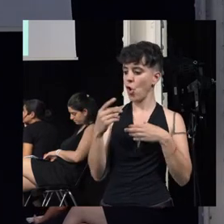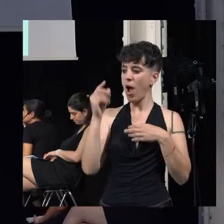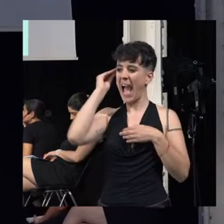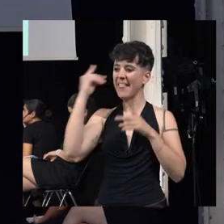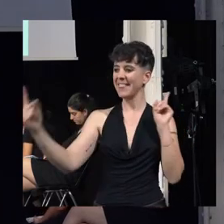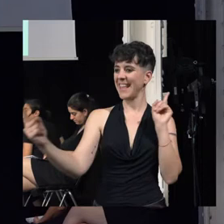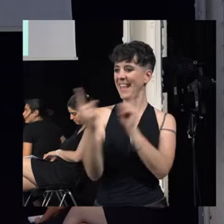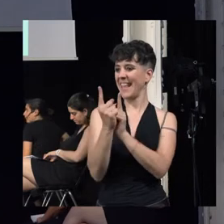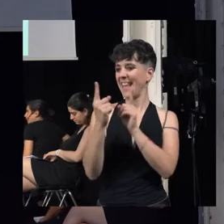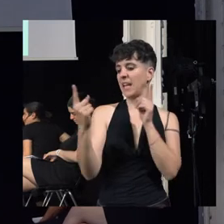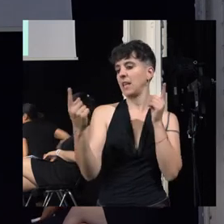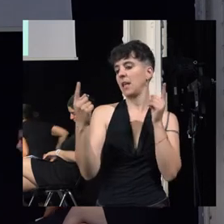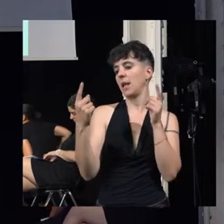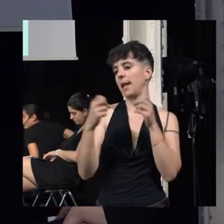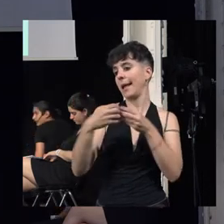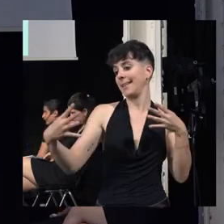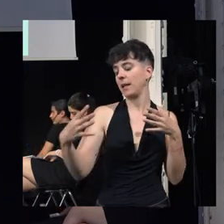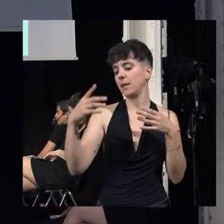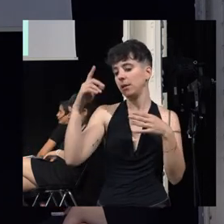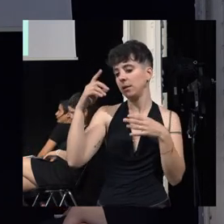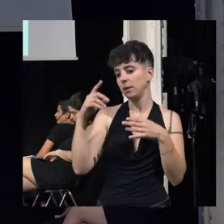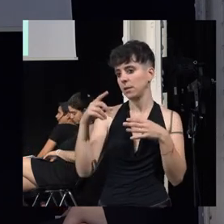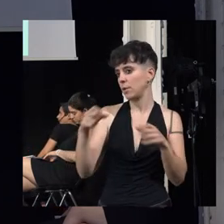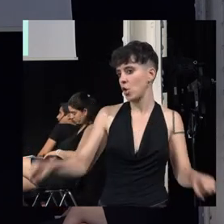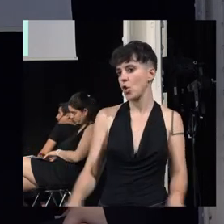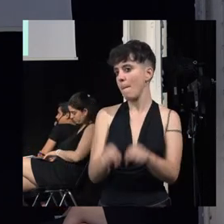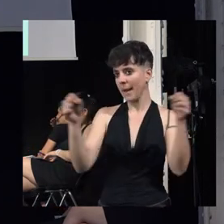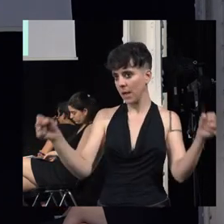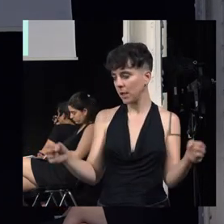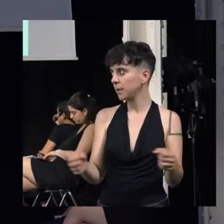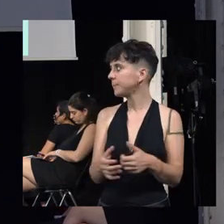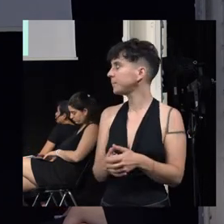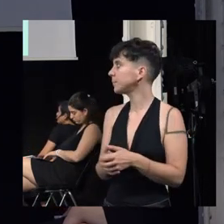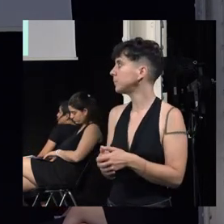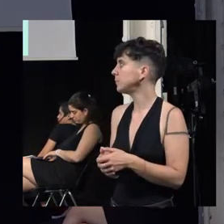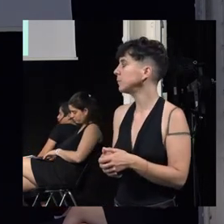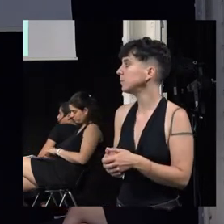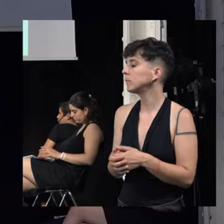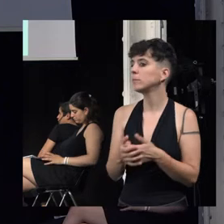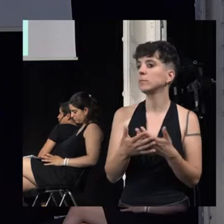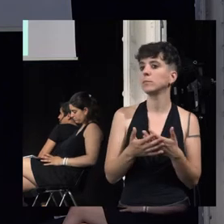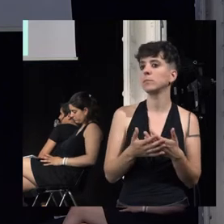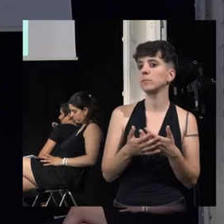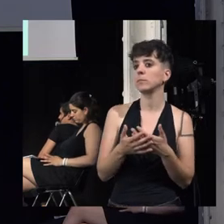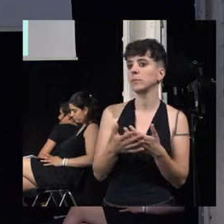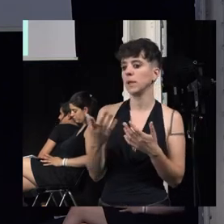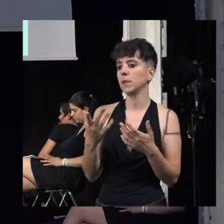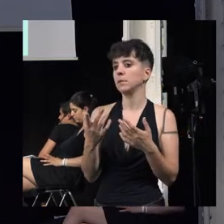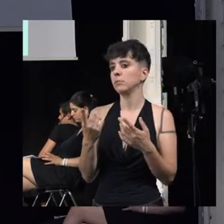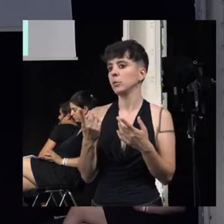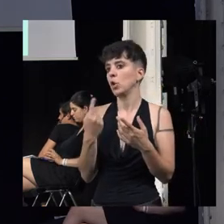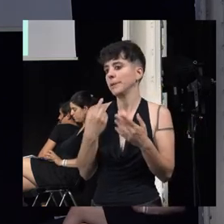que tienen que ver con la gestión de lo emocional y de lo sexual. Y, por tanto, irán